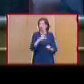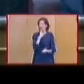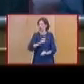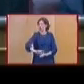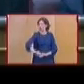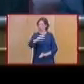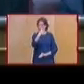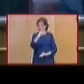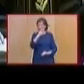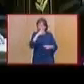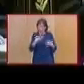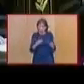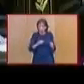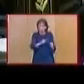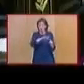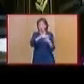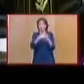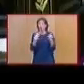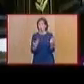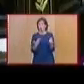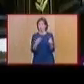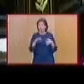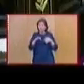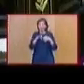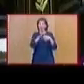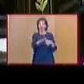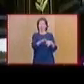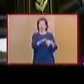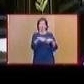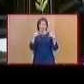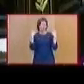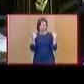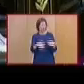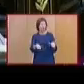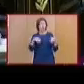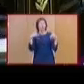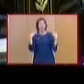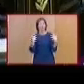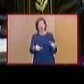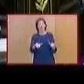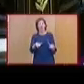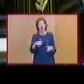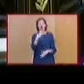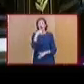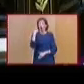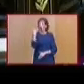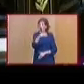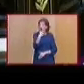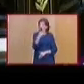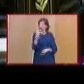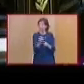momento en Canarias es la que hace referencia a las enormes dificultades que tienen para emplearse los jóvenes